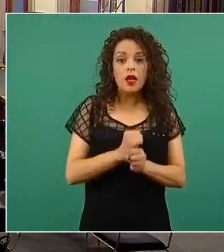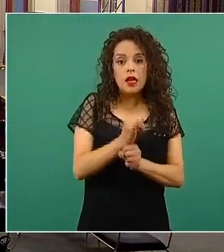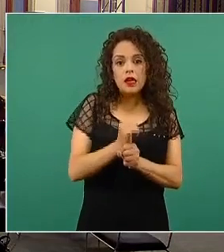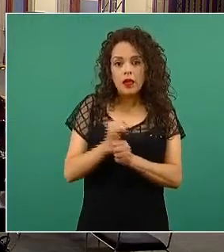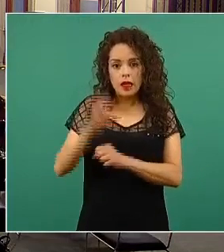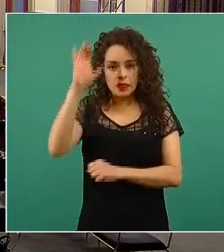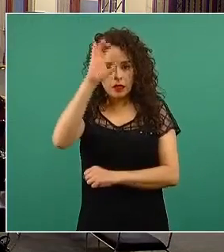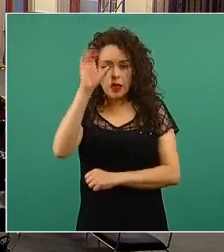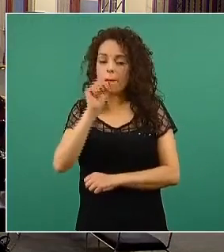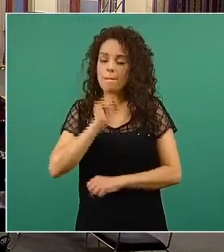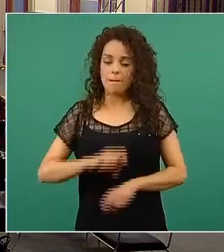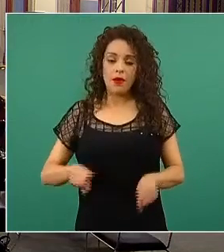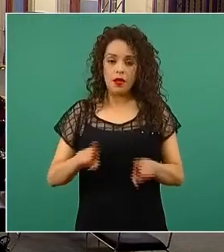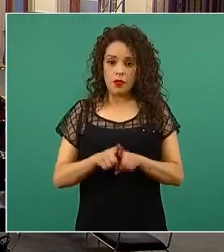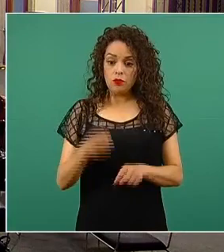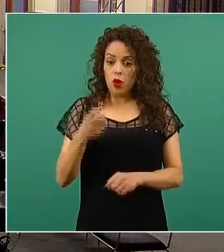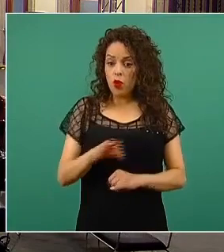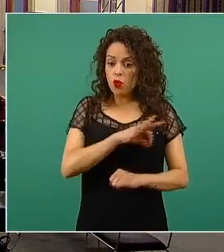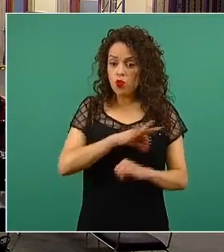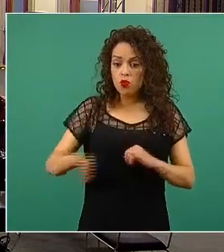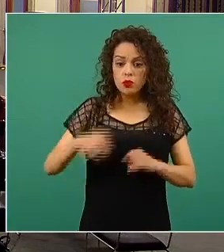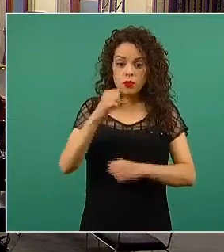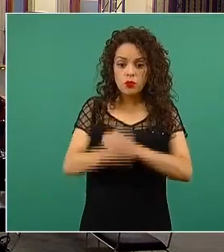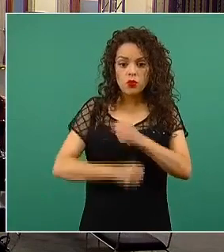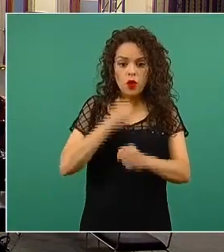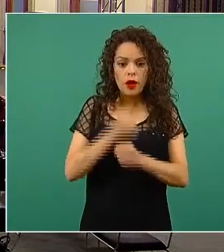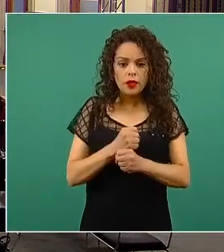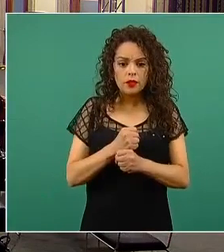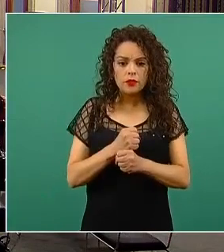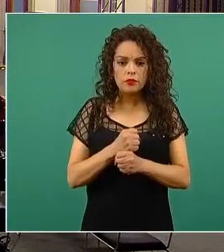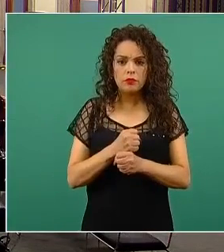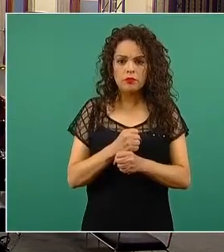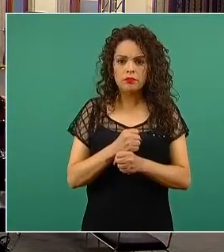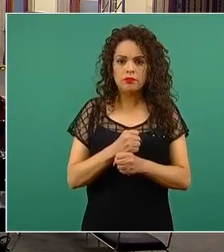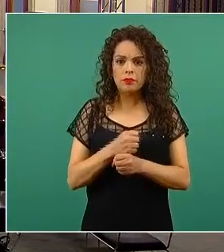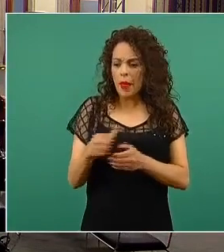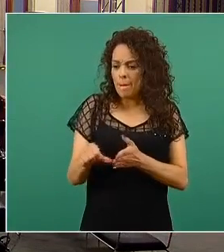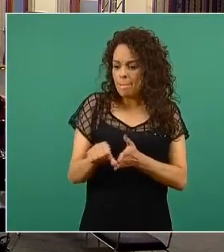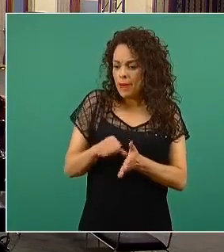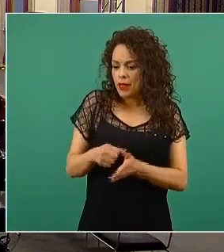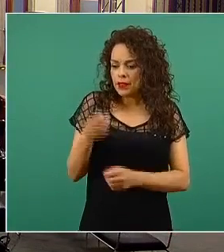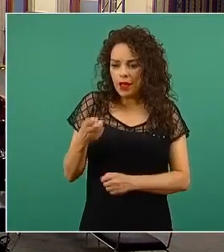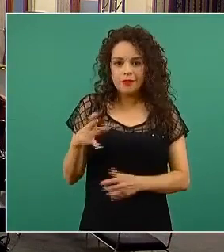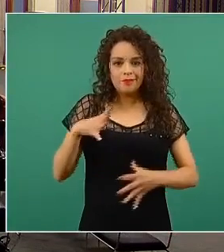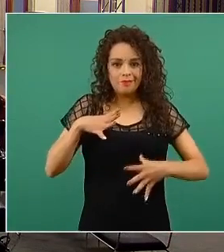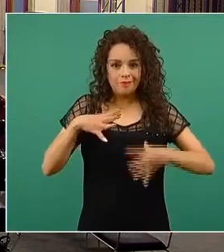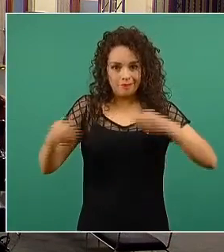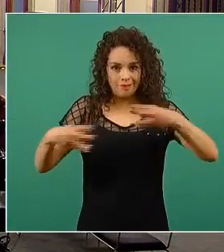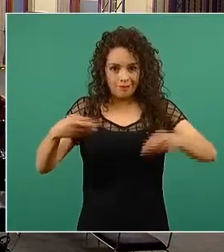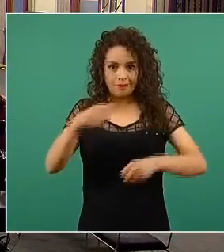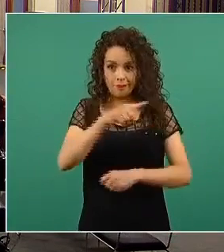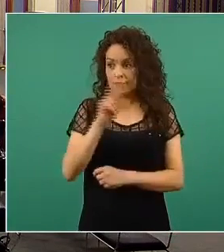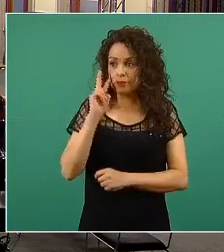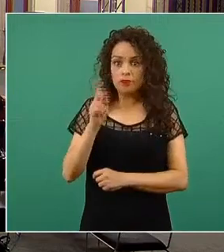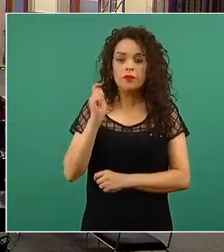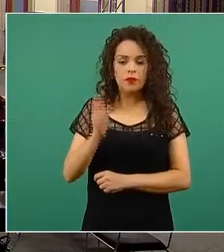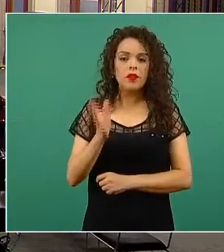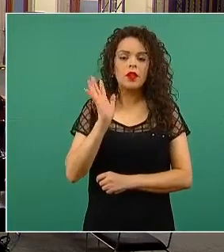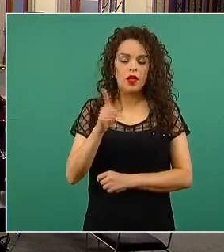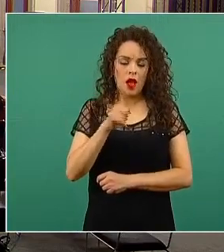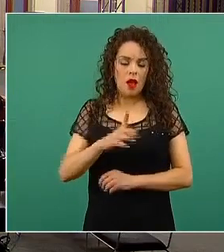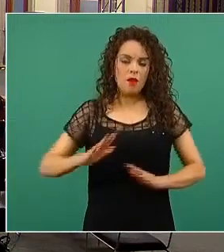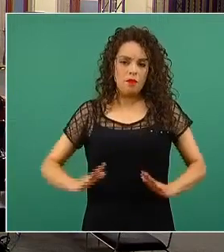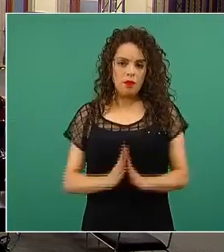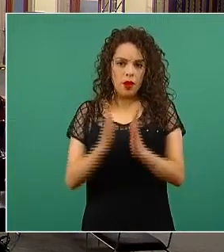científica. Y durante todo este último año prácticamente y meses de la epidemia, ustedes han visto estos actores participando también en